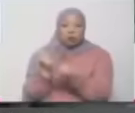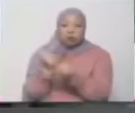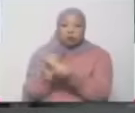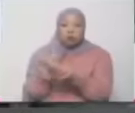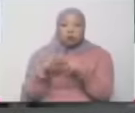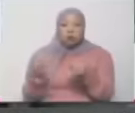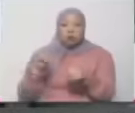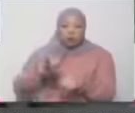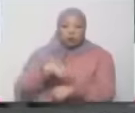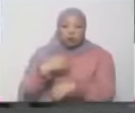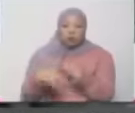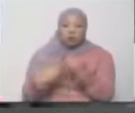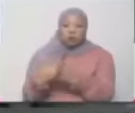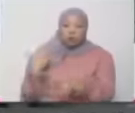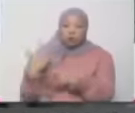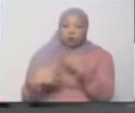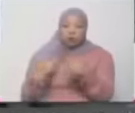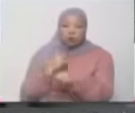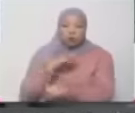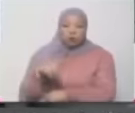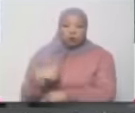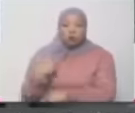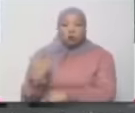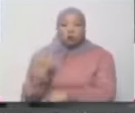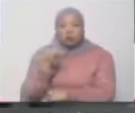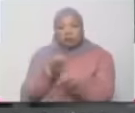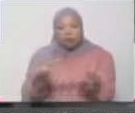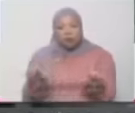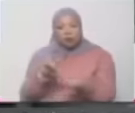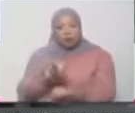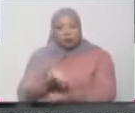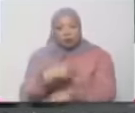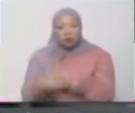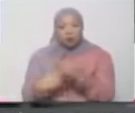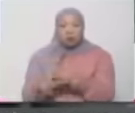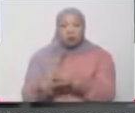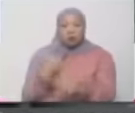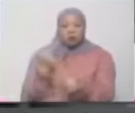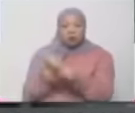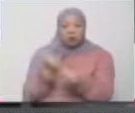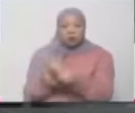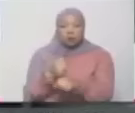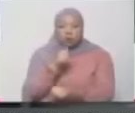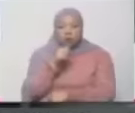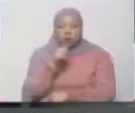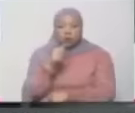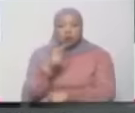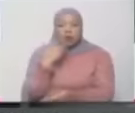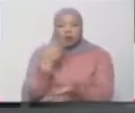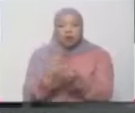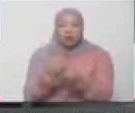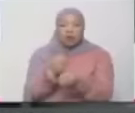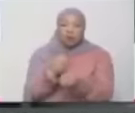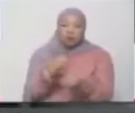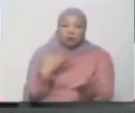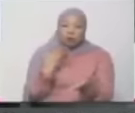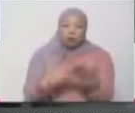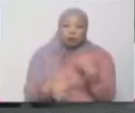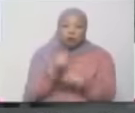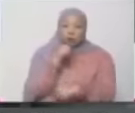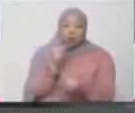las universidades que hemos creado. Nosotros tenemos como tres niveles de educación universitaria. Las universidades nacionales, que se suponen que deben